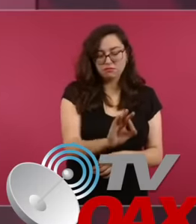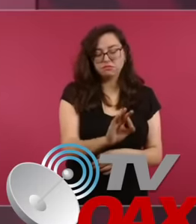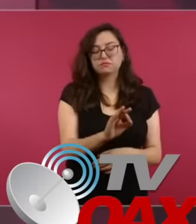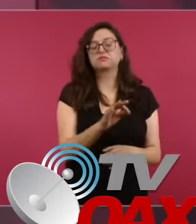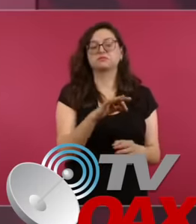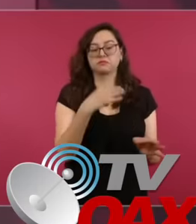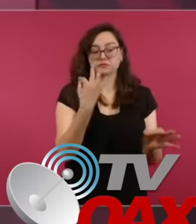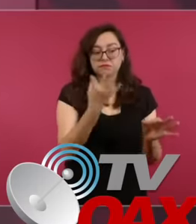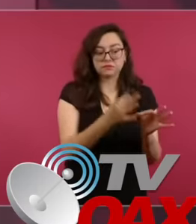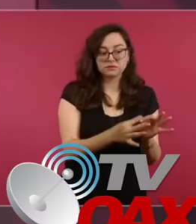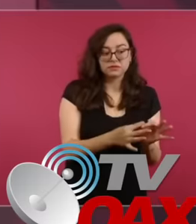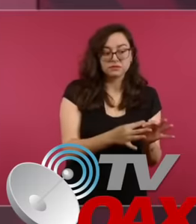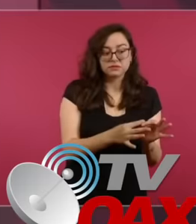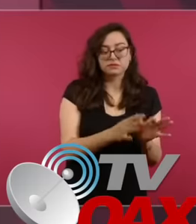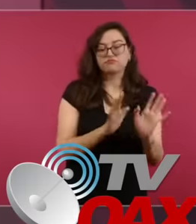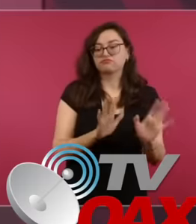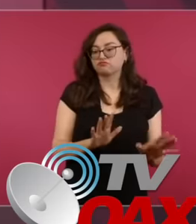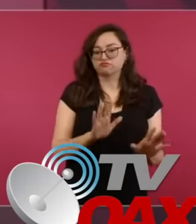había posibilidad